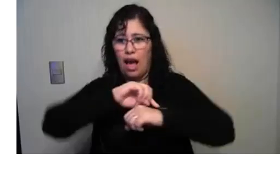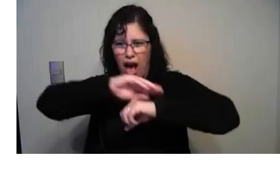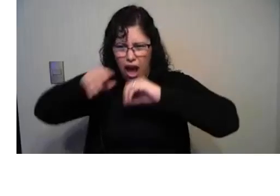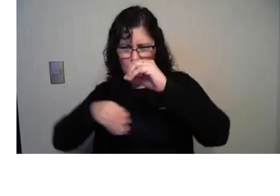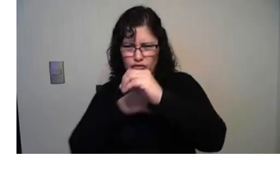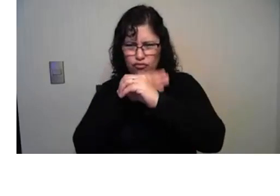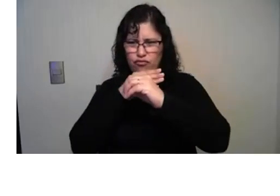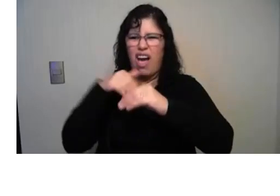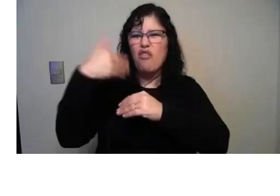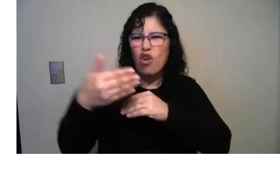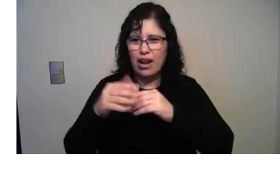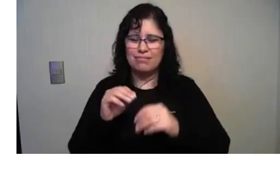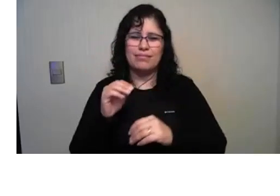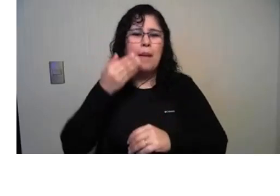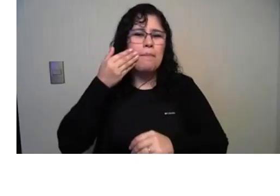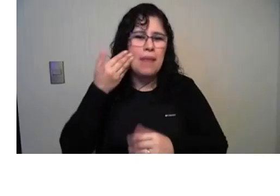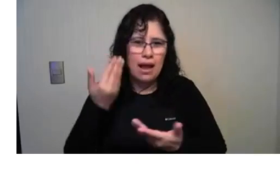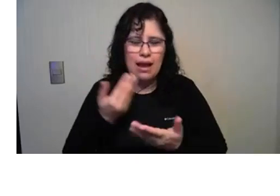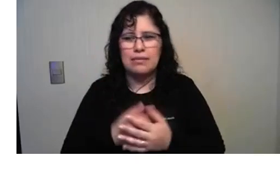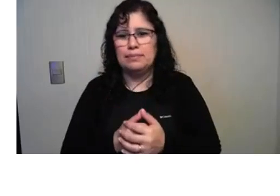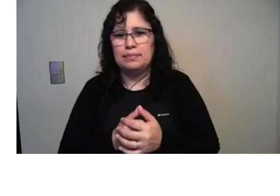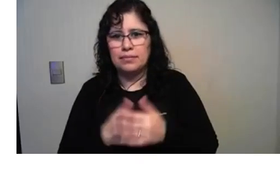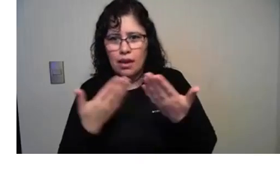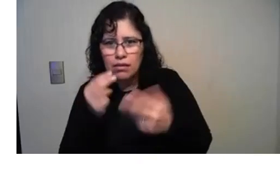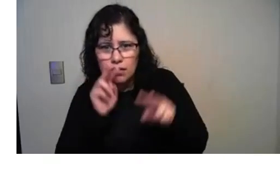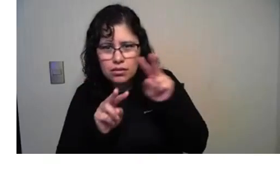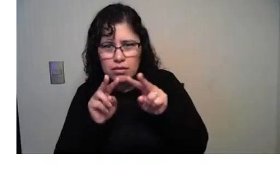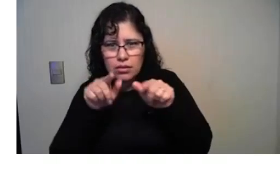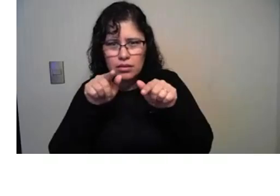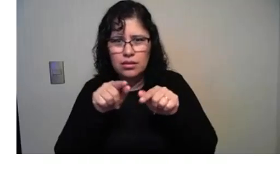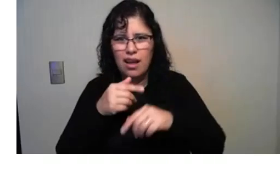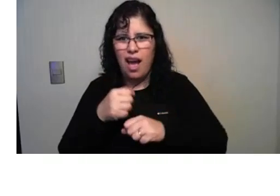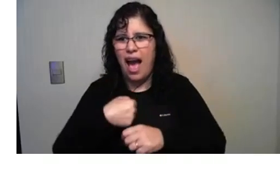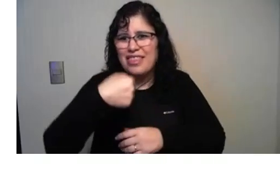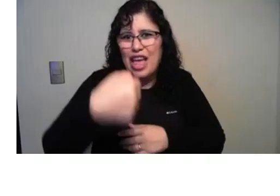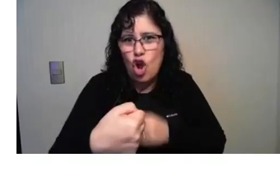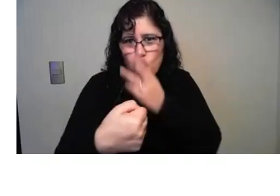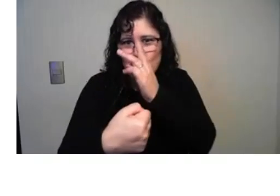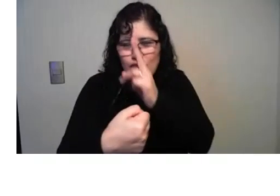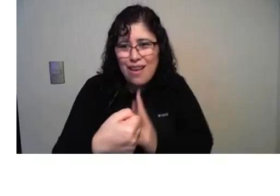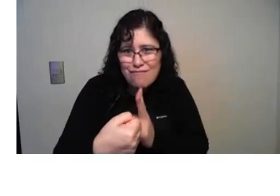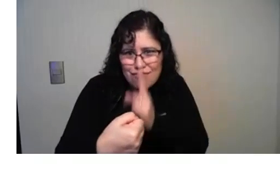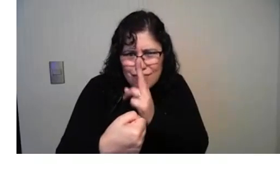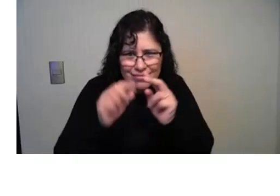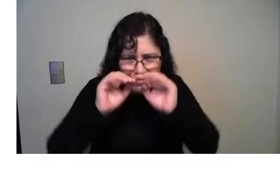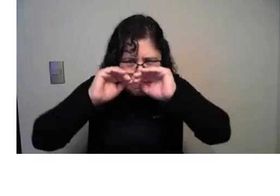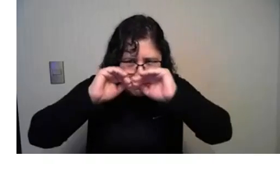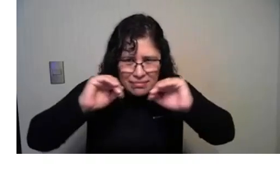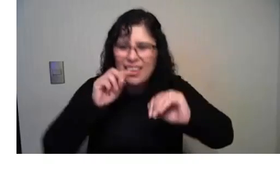por sustancia blanca. Aquí claramente puedo observar que esto es anterior y esto es posterior,